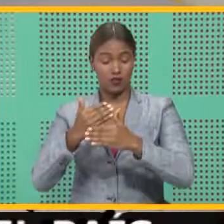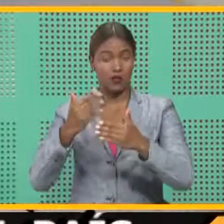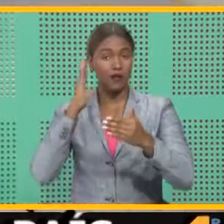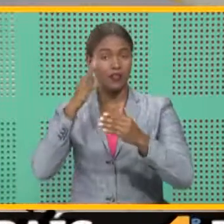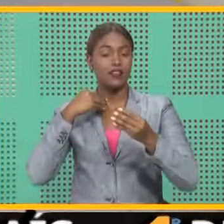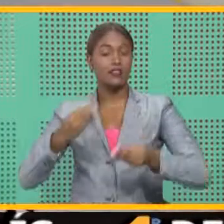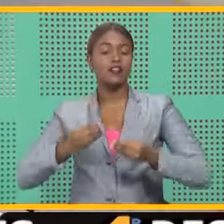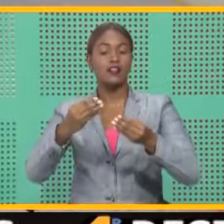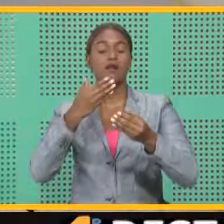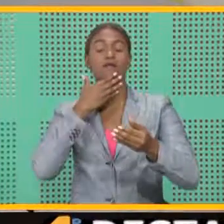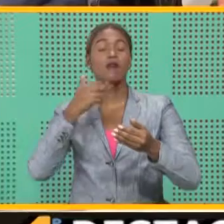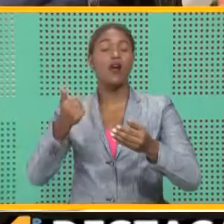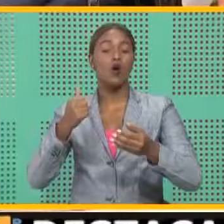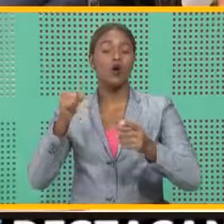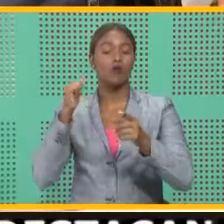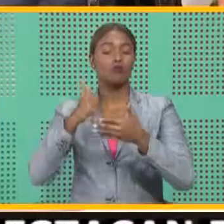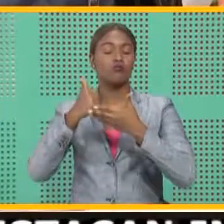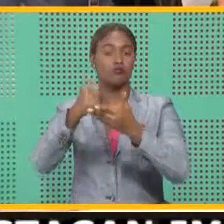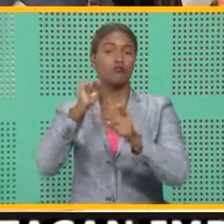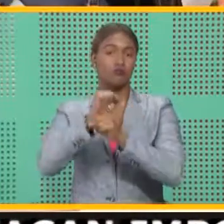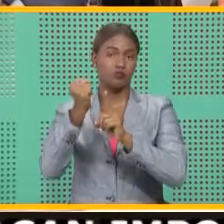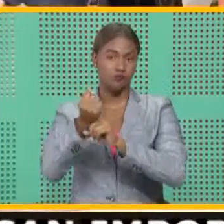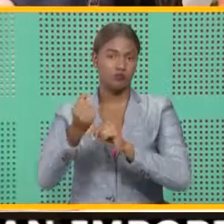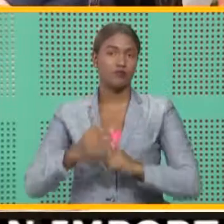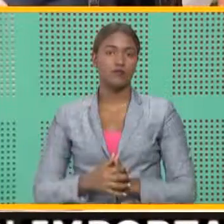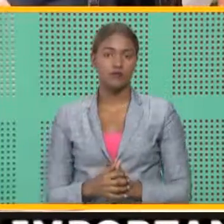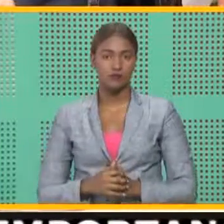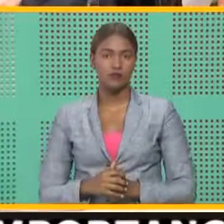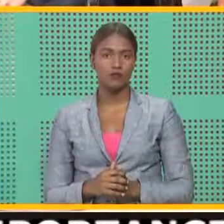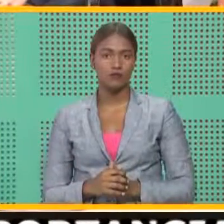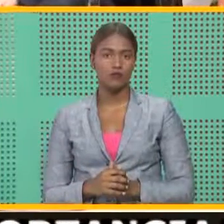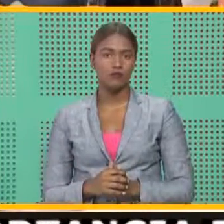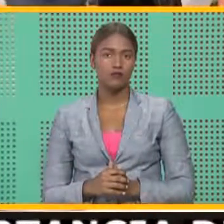la mayor movilización social.